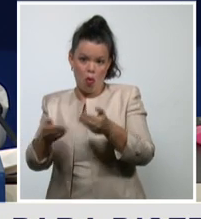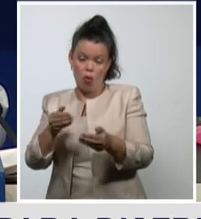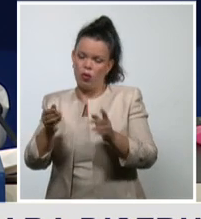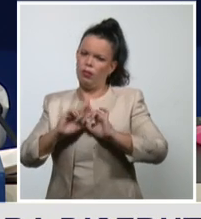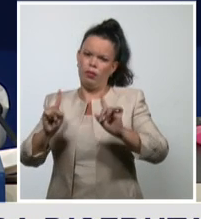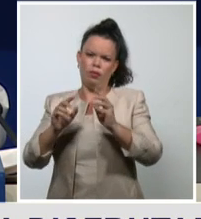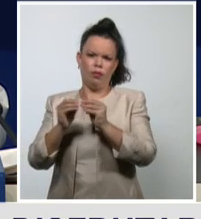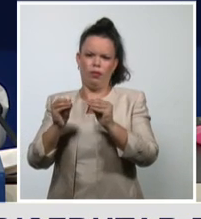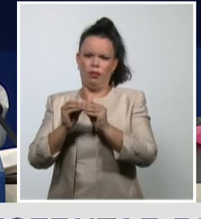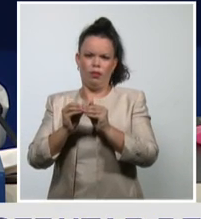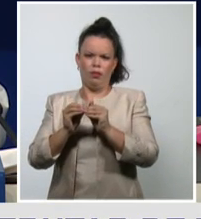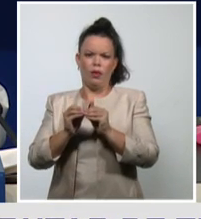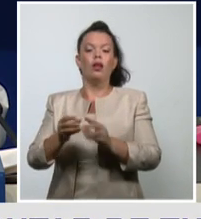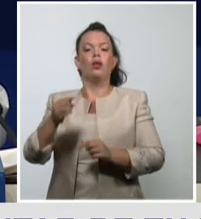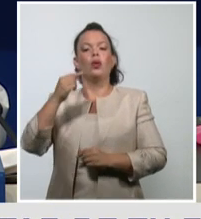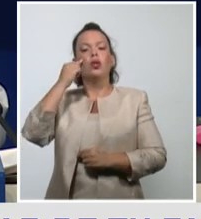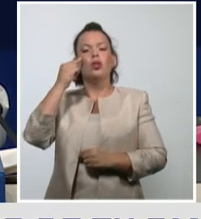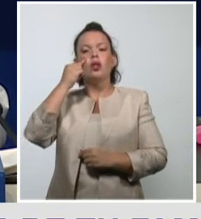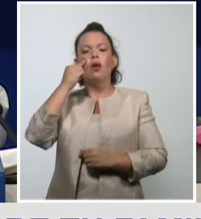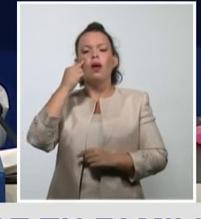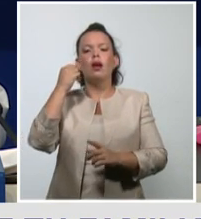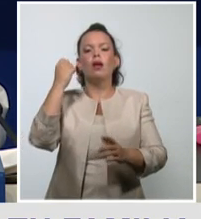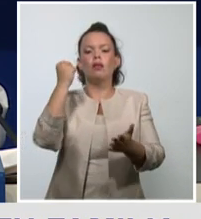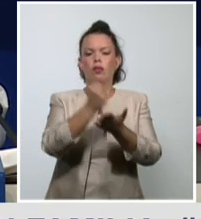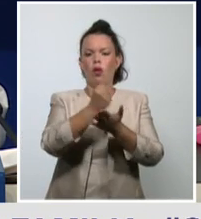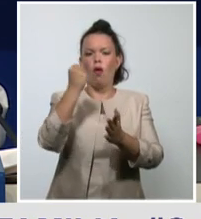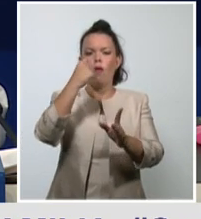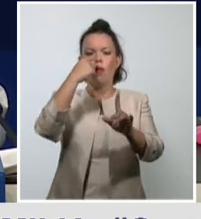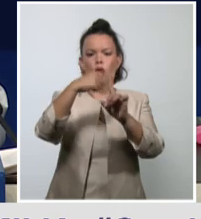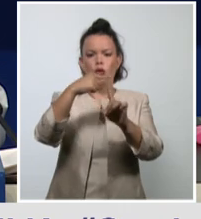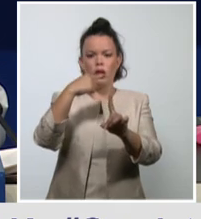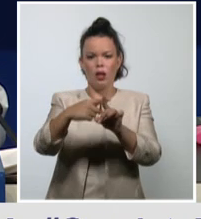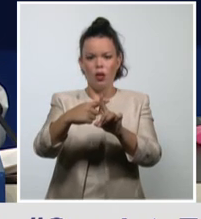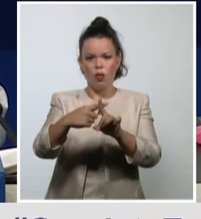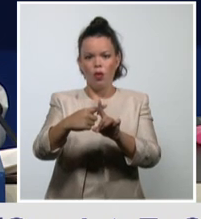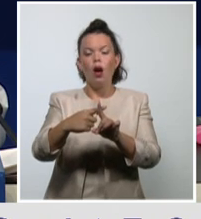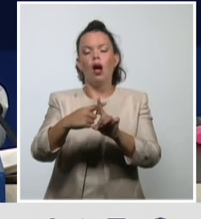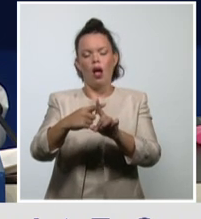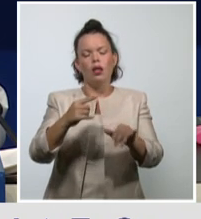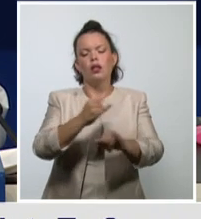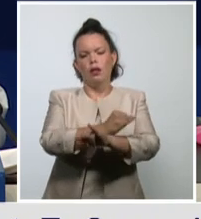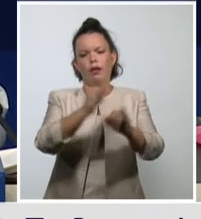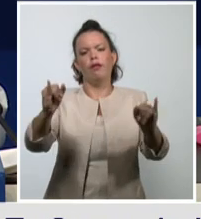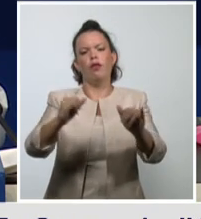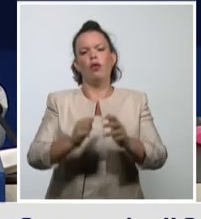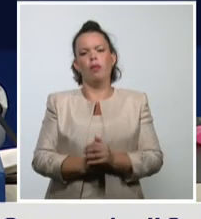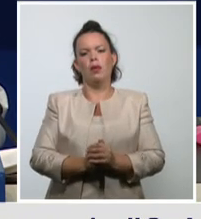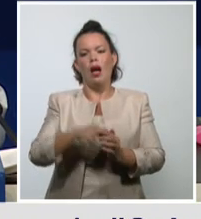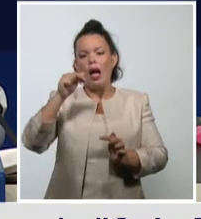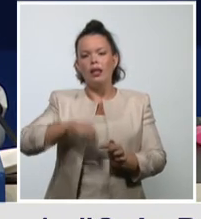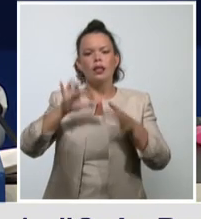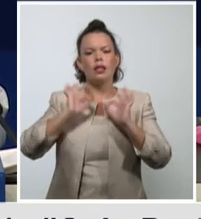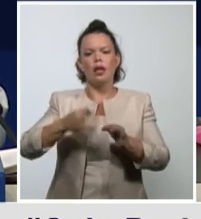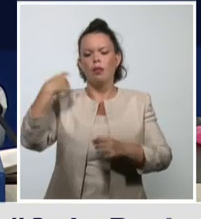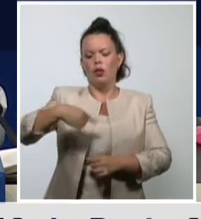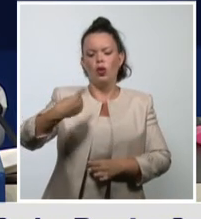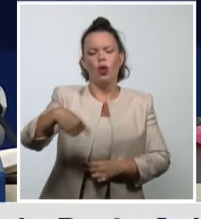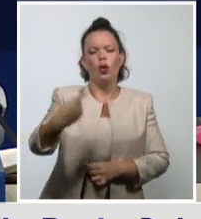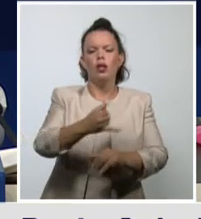que se confirma un caso, y aquí todos los días decimos cuántos casos se confirman, pues eso genera un grupo de acciones de